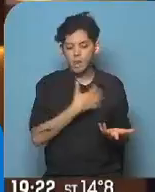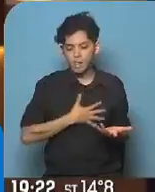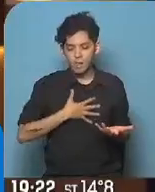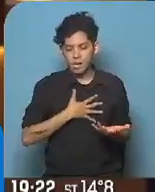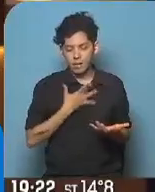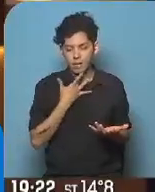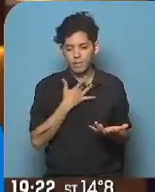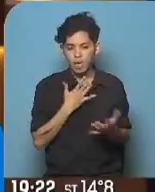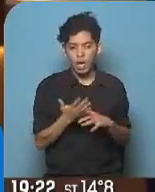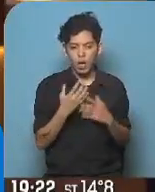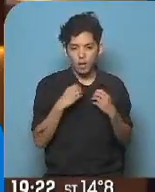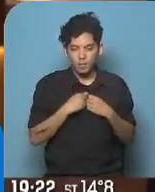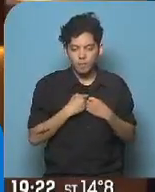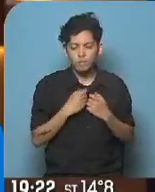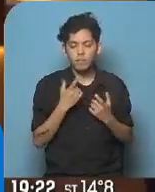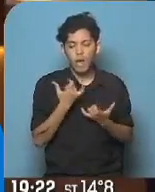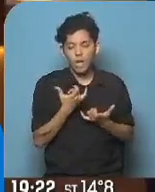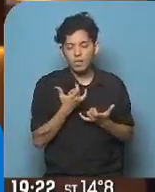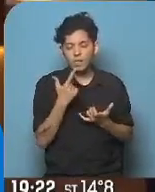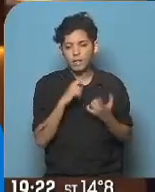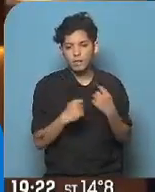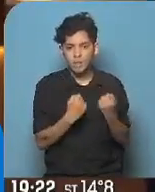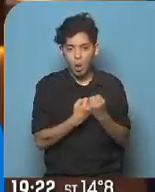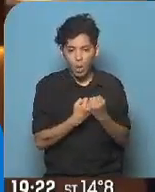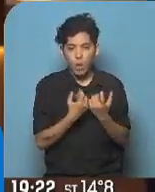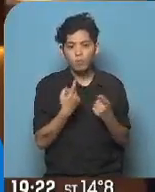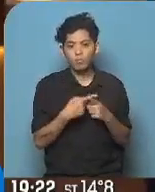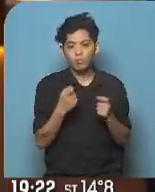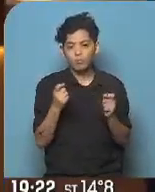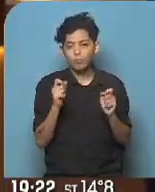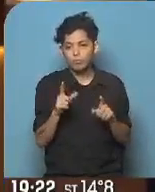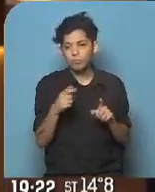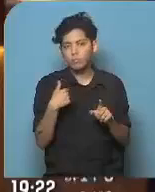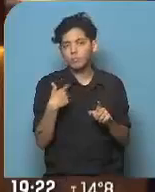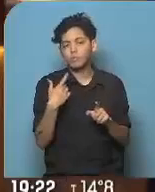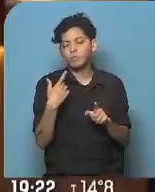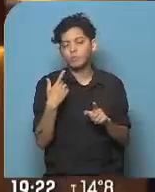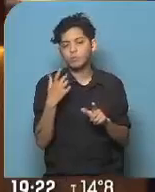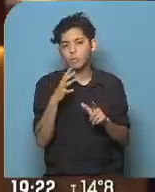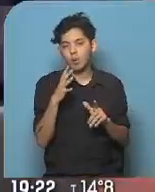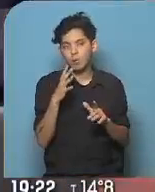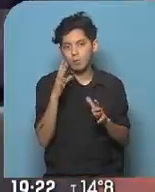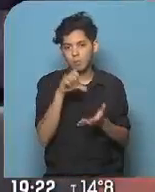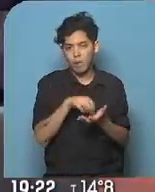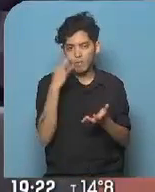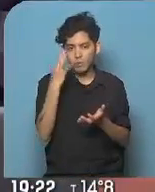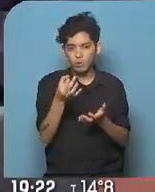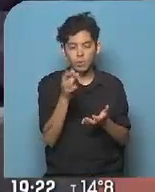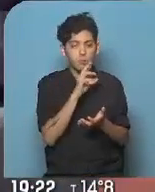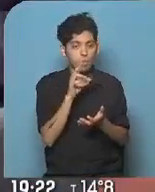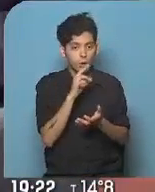es que efectivamente hace acuerdo porque en el país gracias y la cidh hábil que era la lista política en el noticiero central